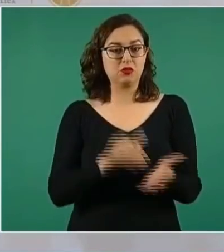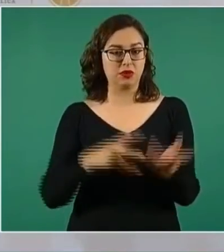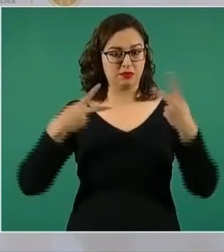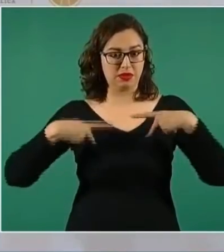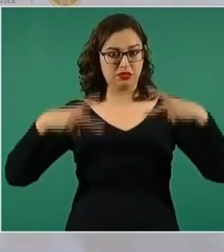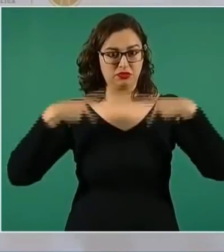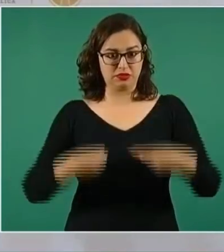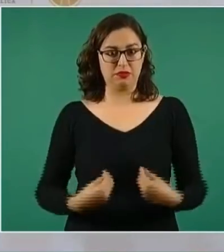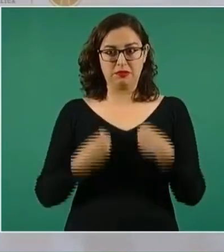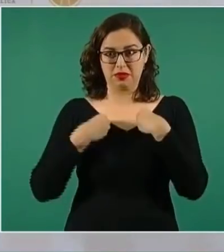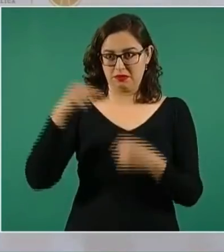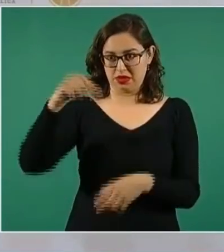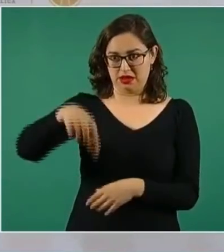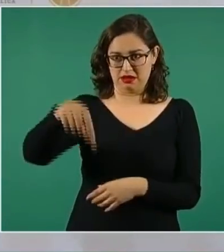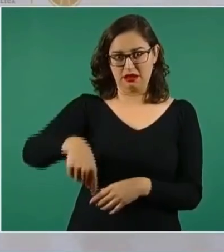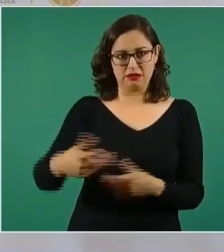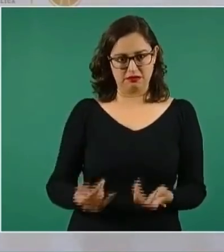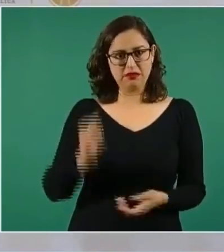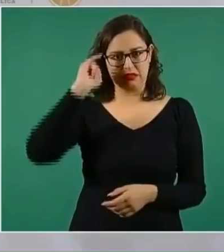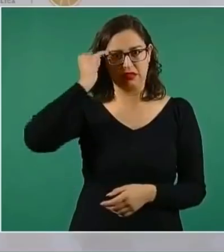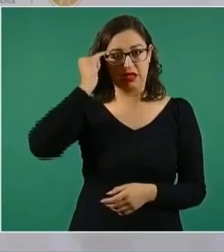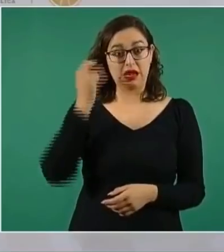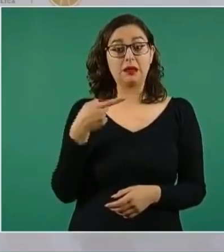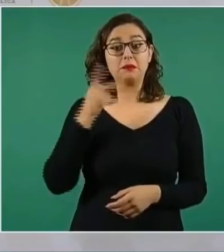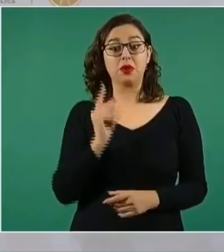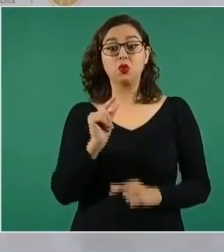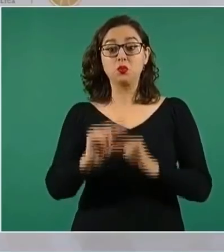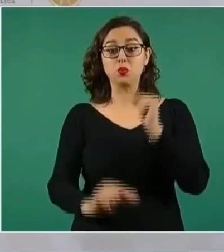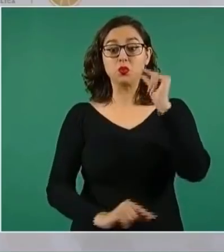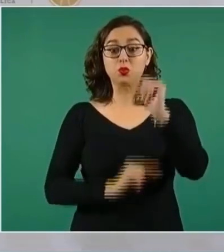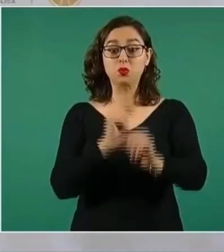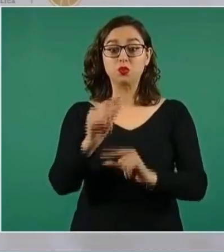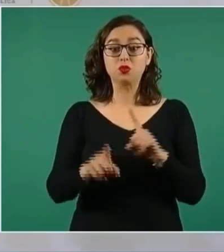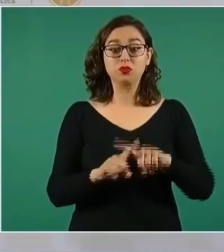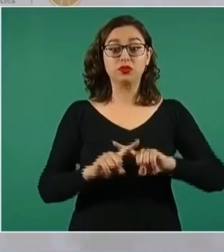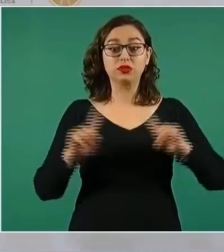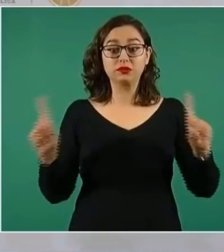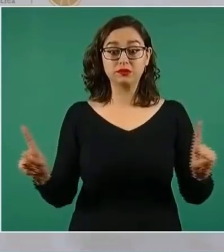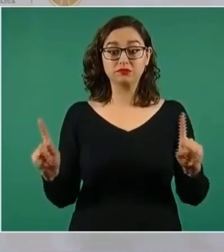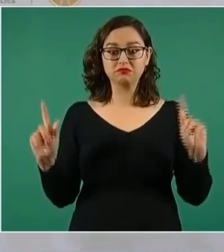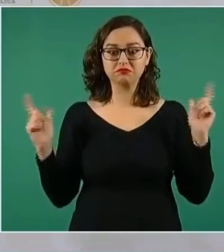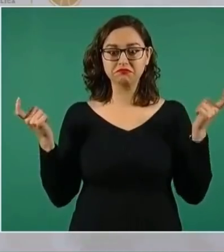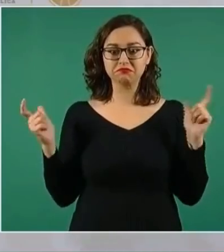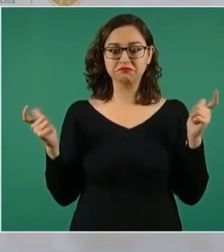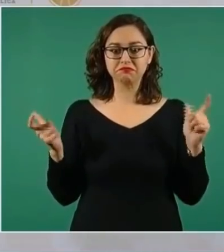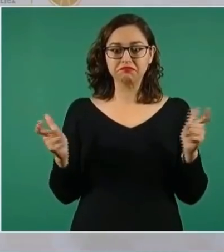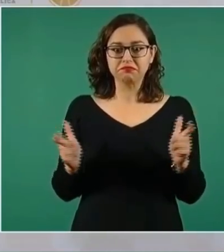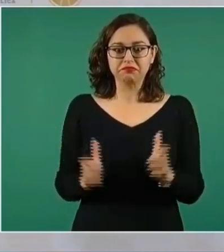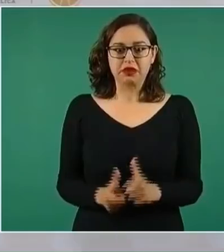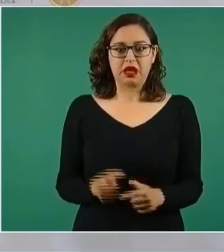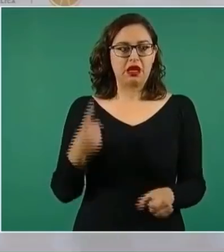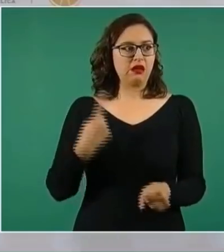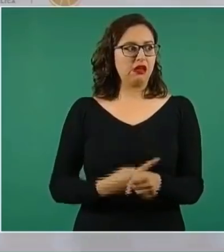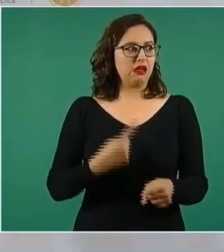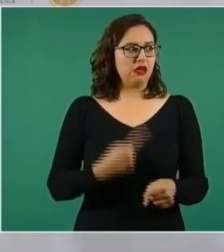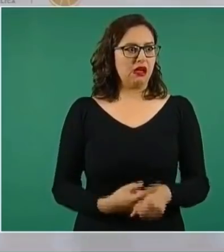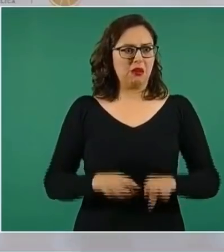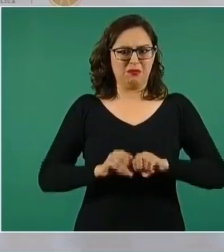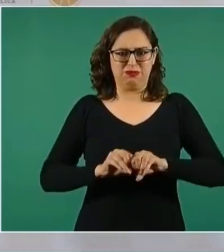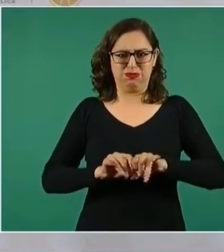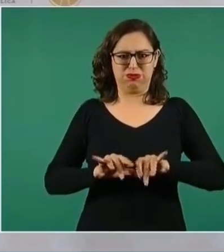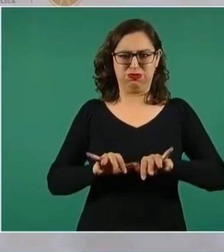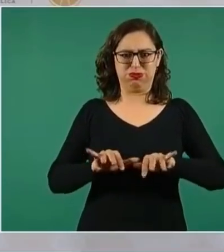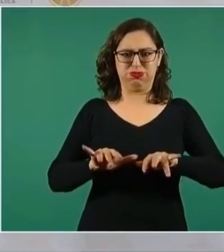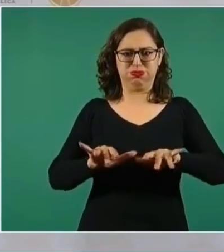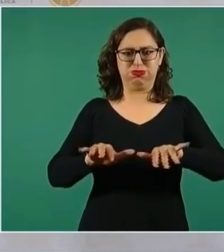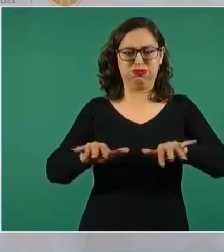habitantes, pero al poco tiempo las cosas cambiaron. La tierra se plagó de enfermedades